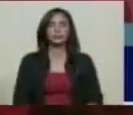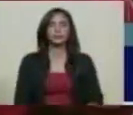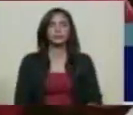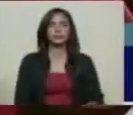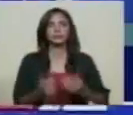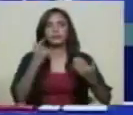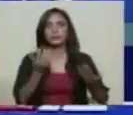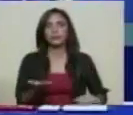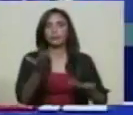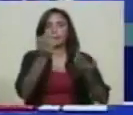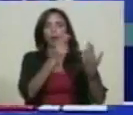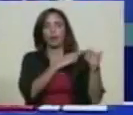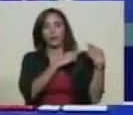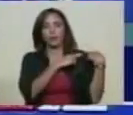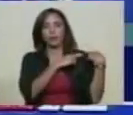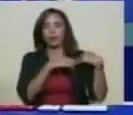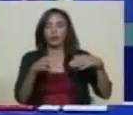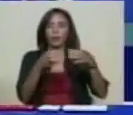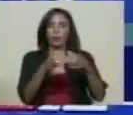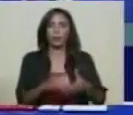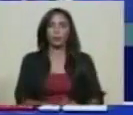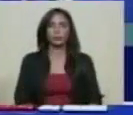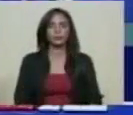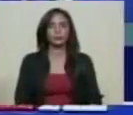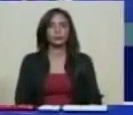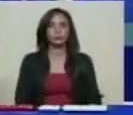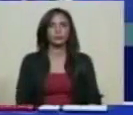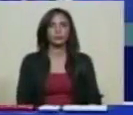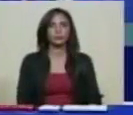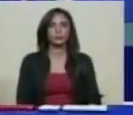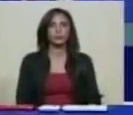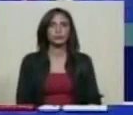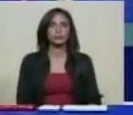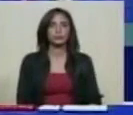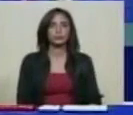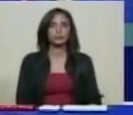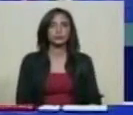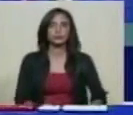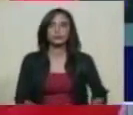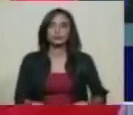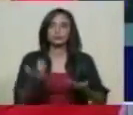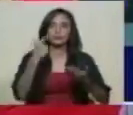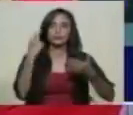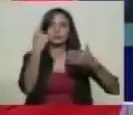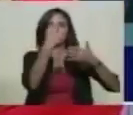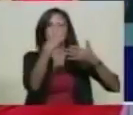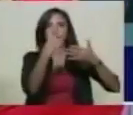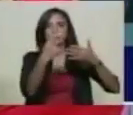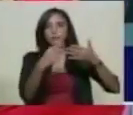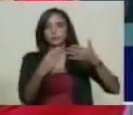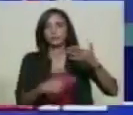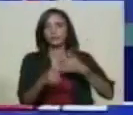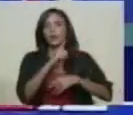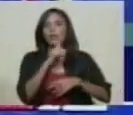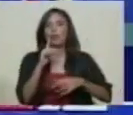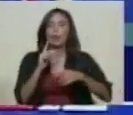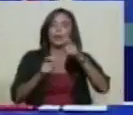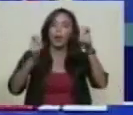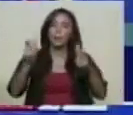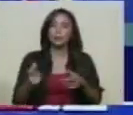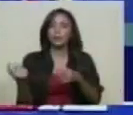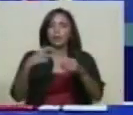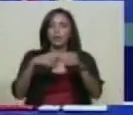Rangel, Fernando Soto Rojas, María León, Julio Escalona, Ramón Rodríguez